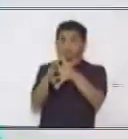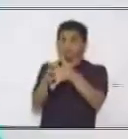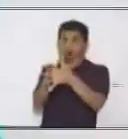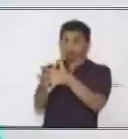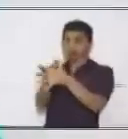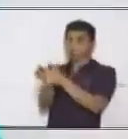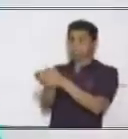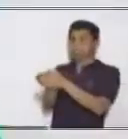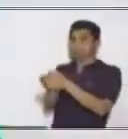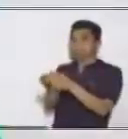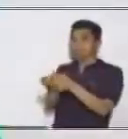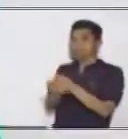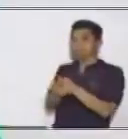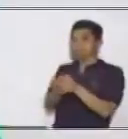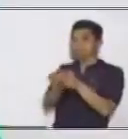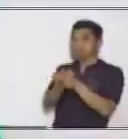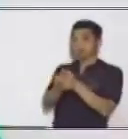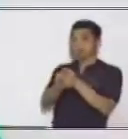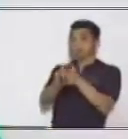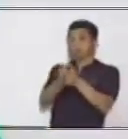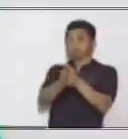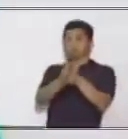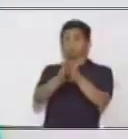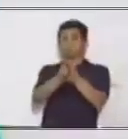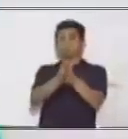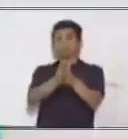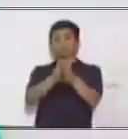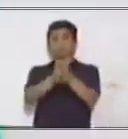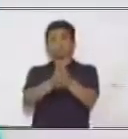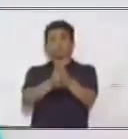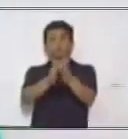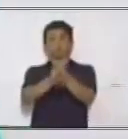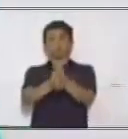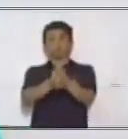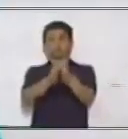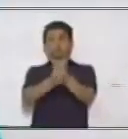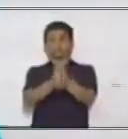Aplaudamos. 1, 2, 3, 4, 5,